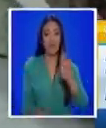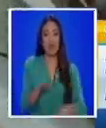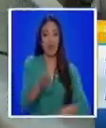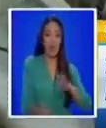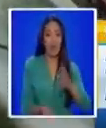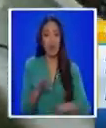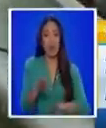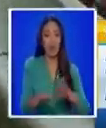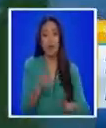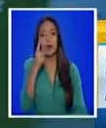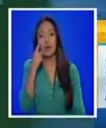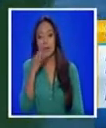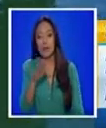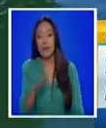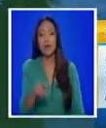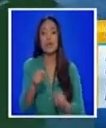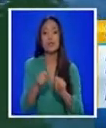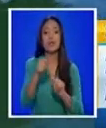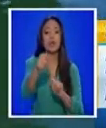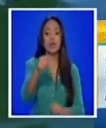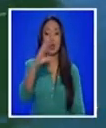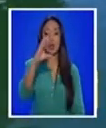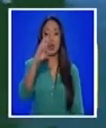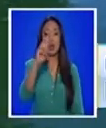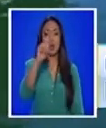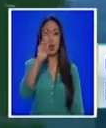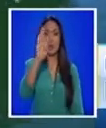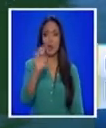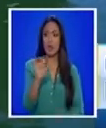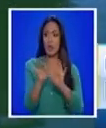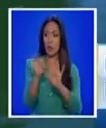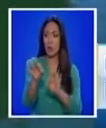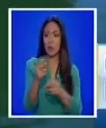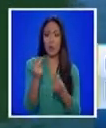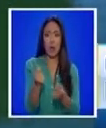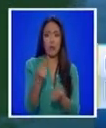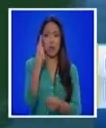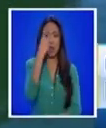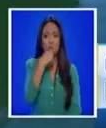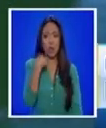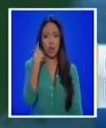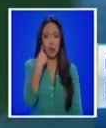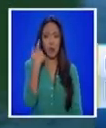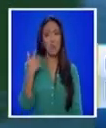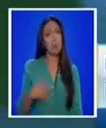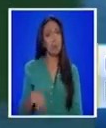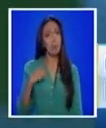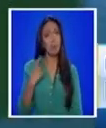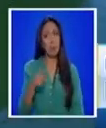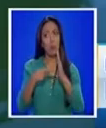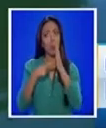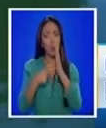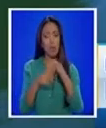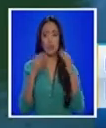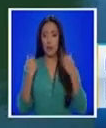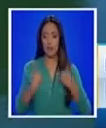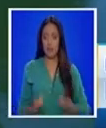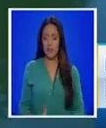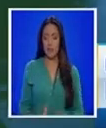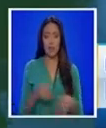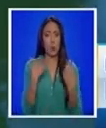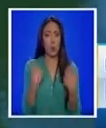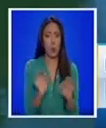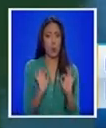Toma la delantera el Comité del Pueblo, muy rápido, ¿no? Ellos en realidad han demostrado tener una capacidad física